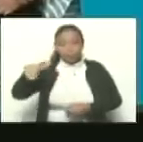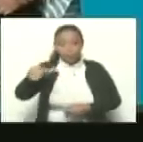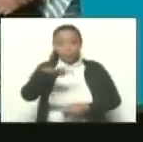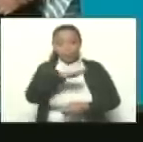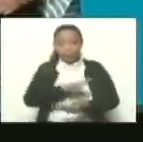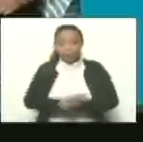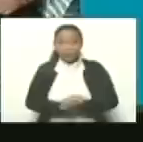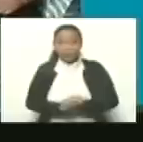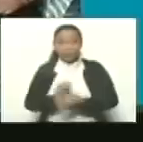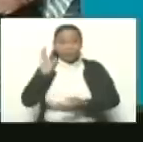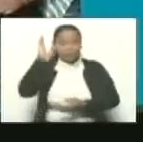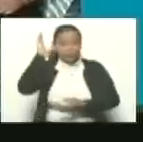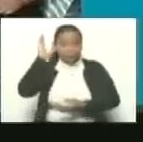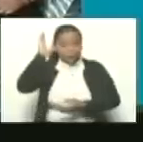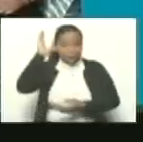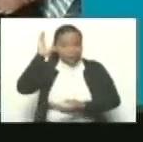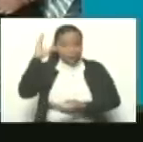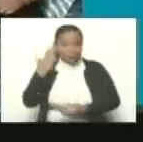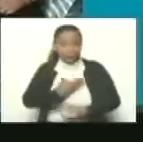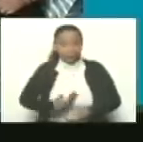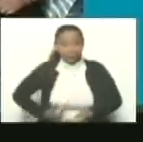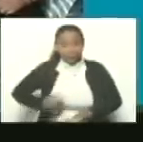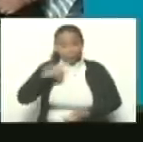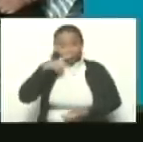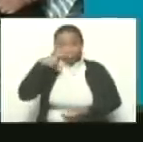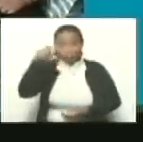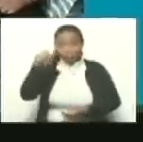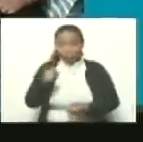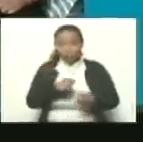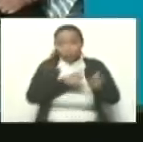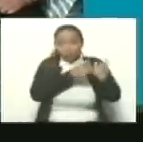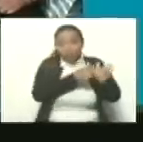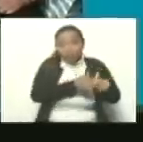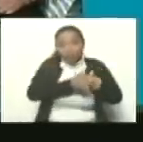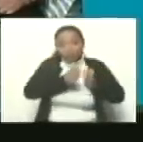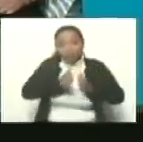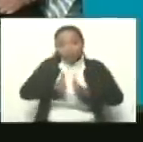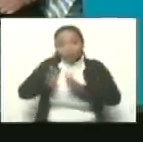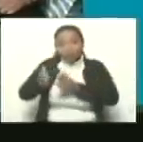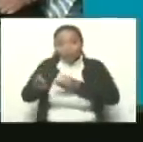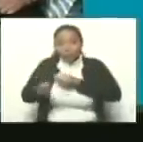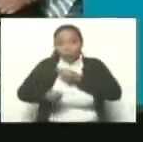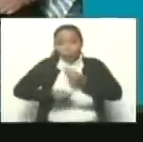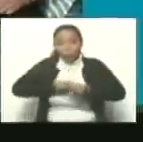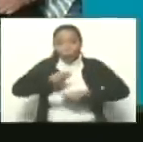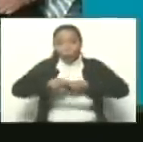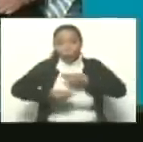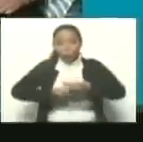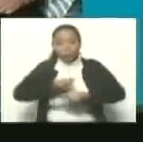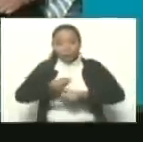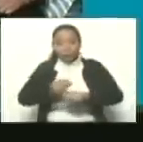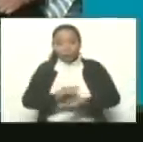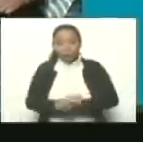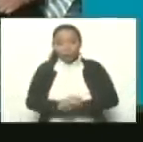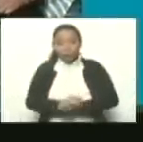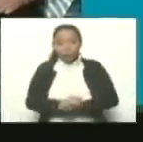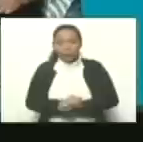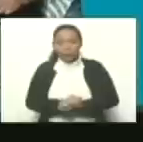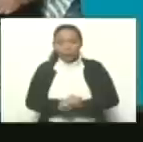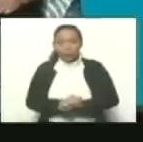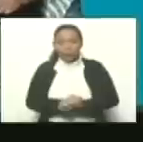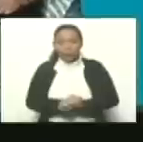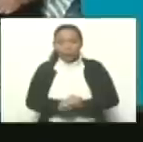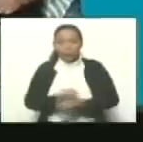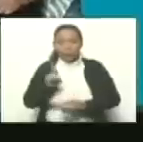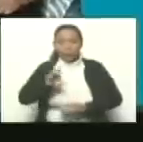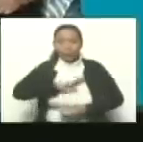cómo piensa el presidente Maduro, cómo planifica, cómo ejecuta y cómo dirige su